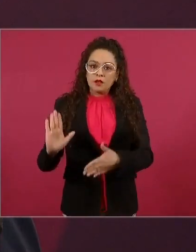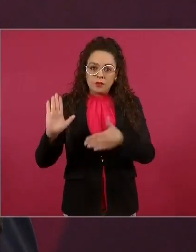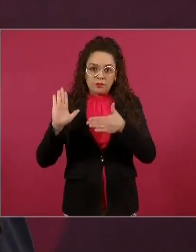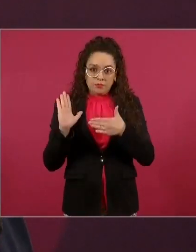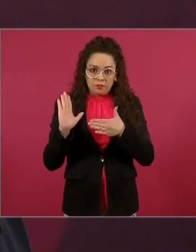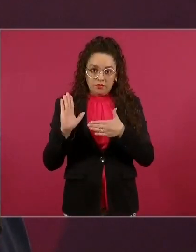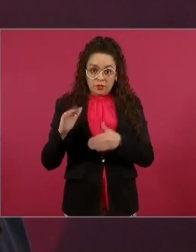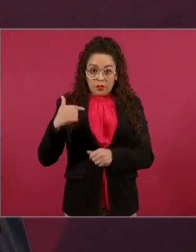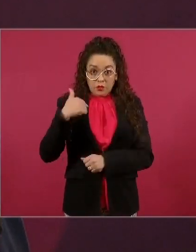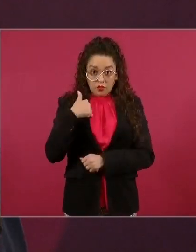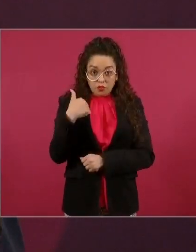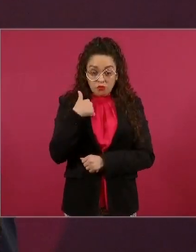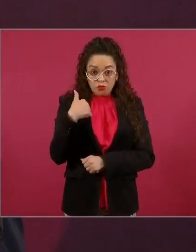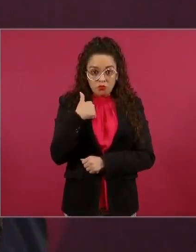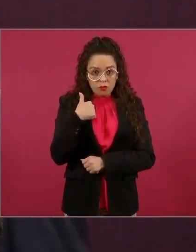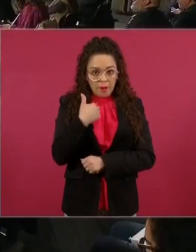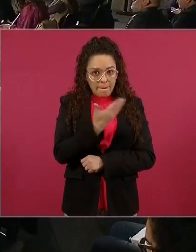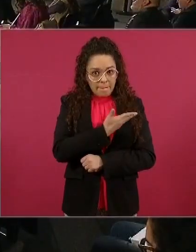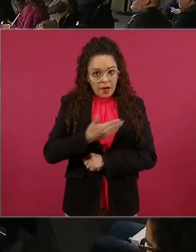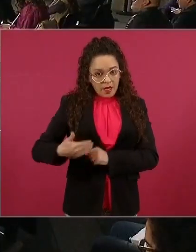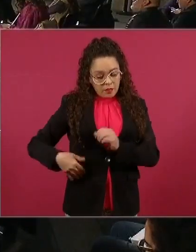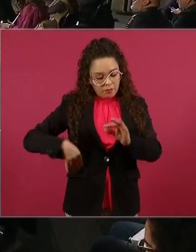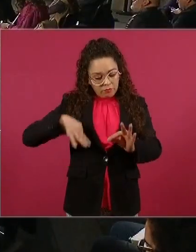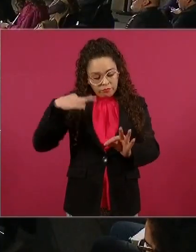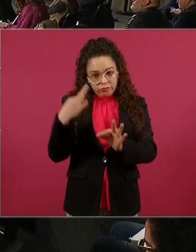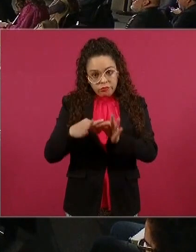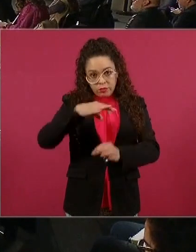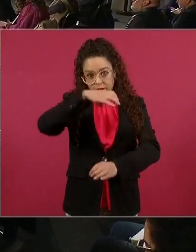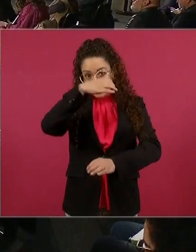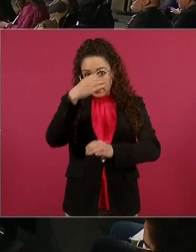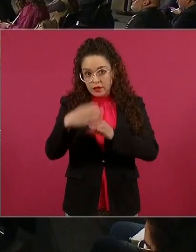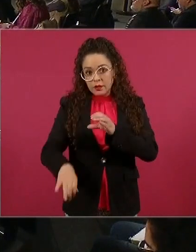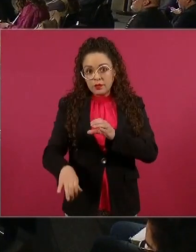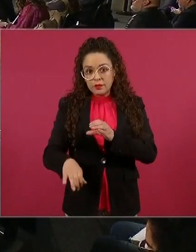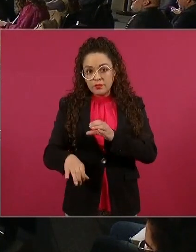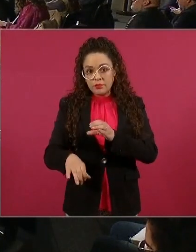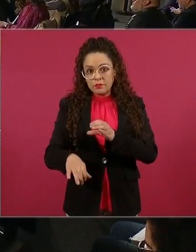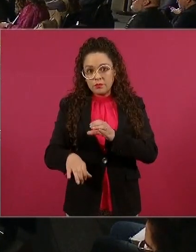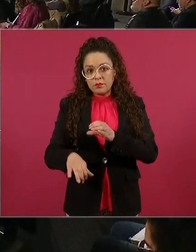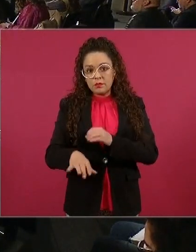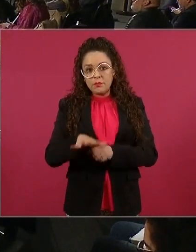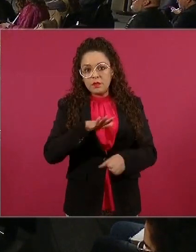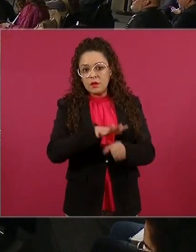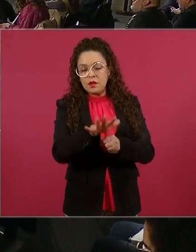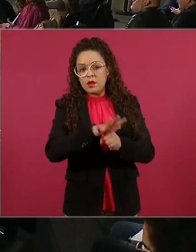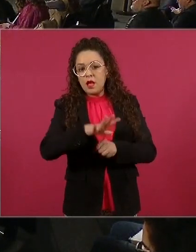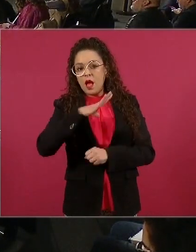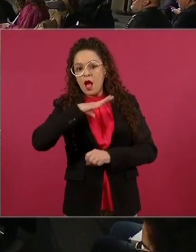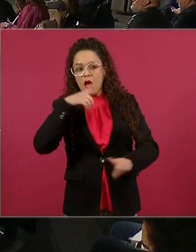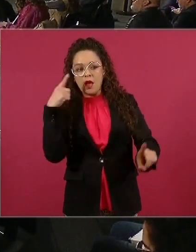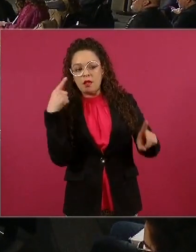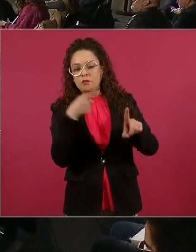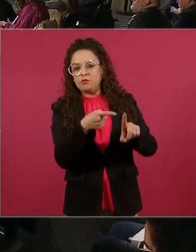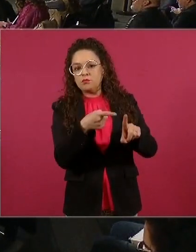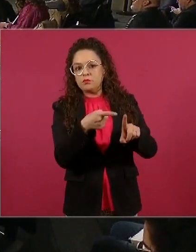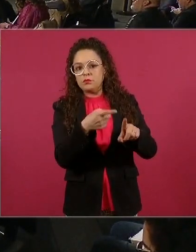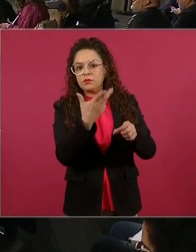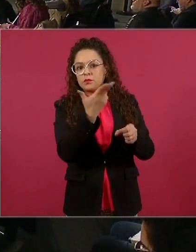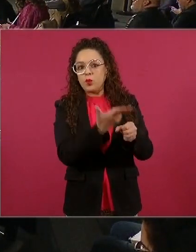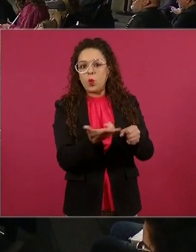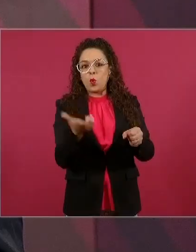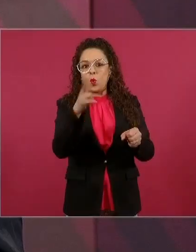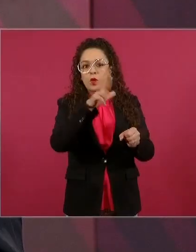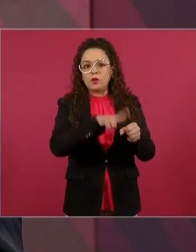sostendrá una reunión con los padres de los normalistas desaparecidos para mostrarles las pruebas de cómo se manipuló la investigación denunció que